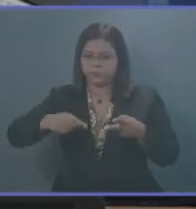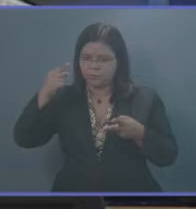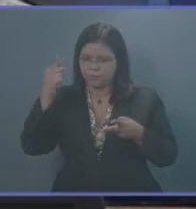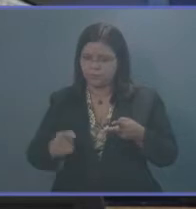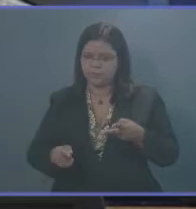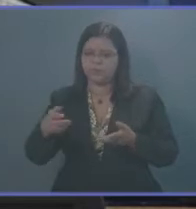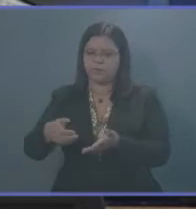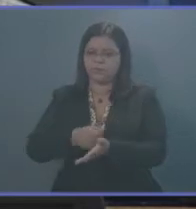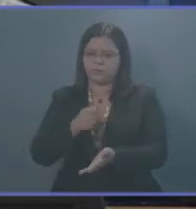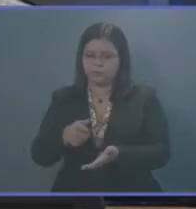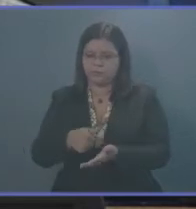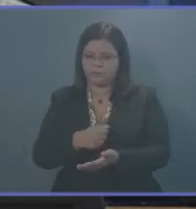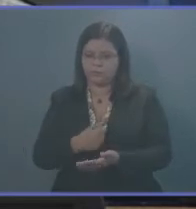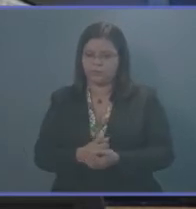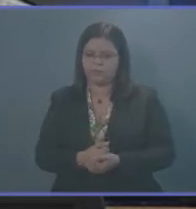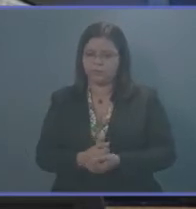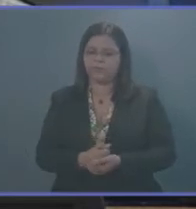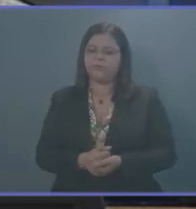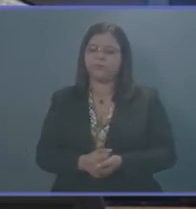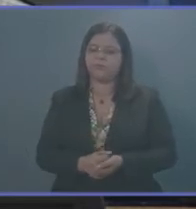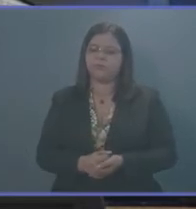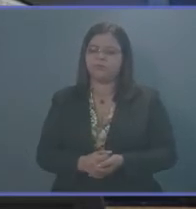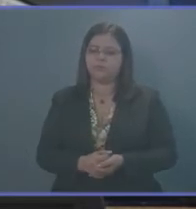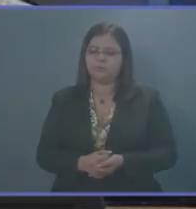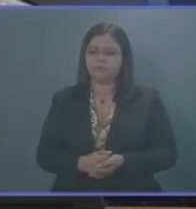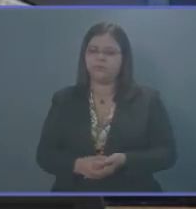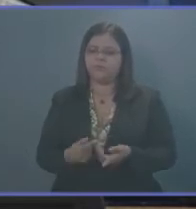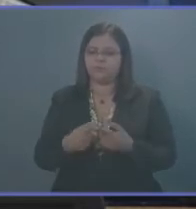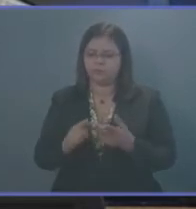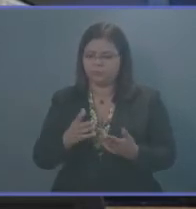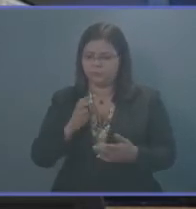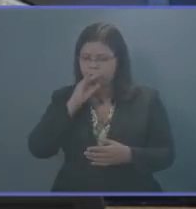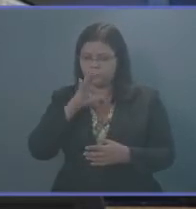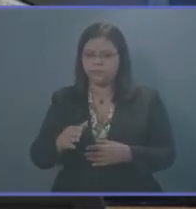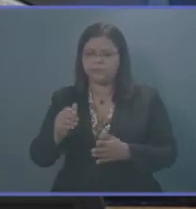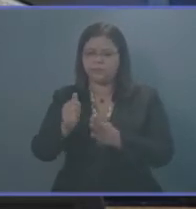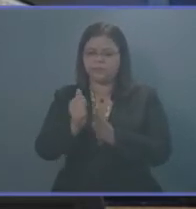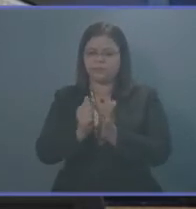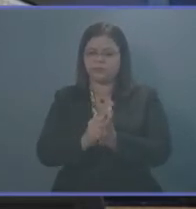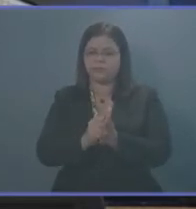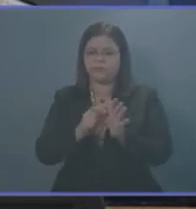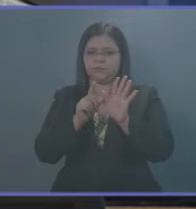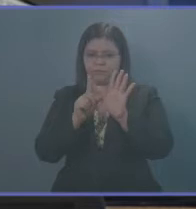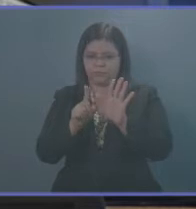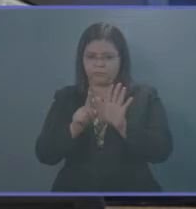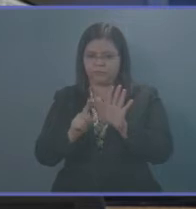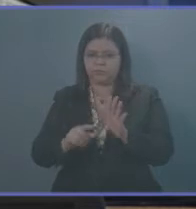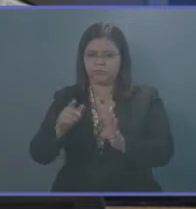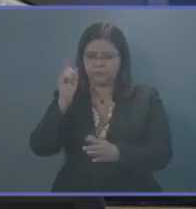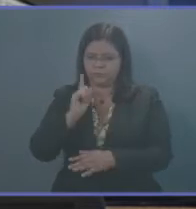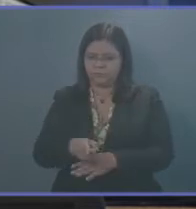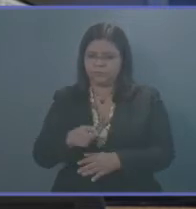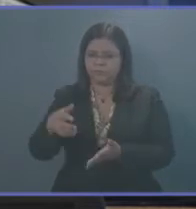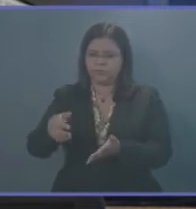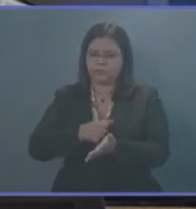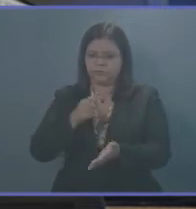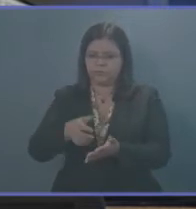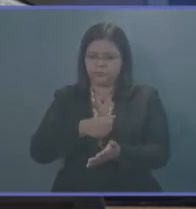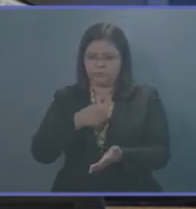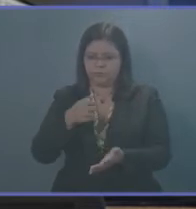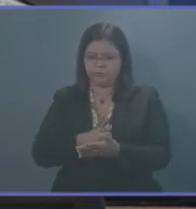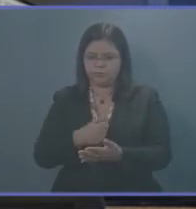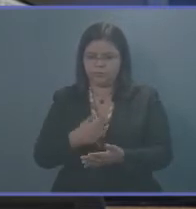tributaria, capítulo 1, obligación tributaria municipal. Definición, artículo 6. La obligación tributaria municipal es el vínculo